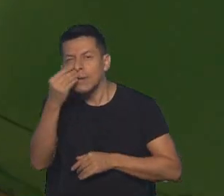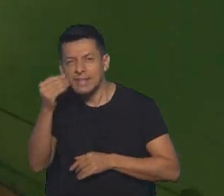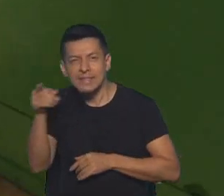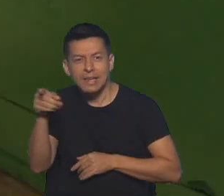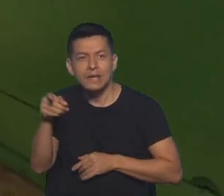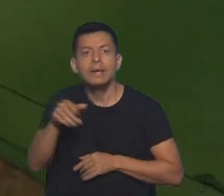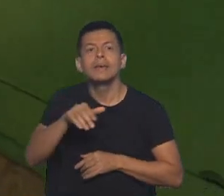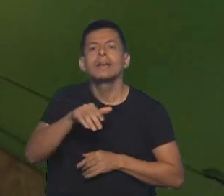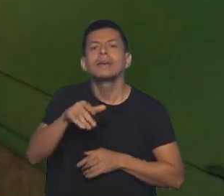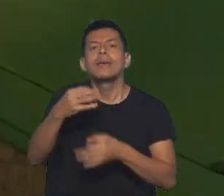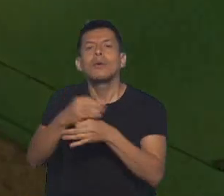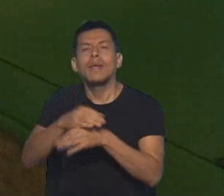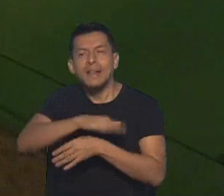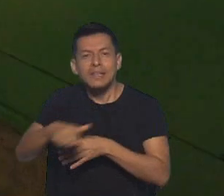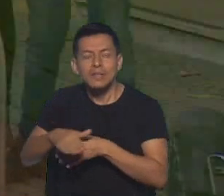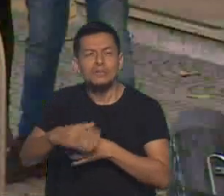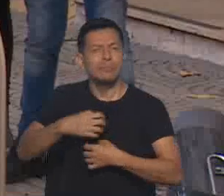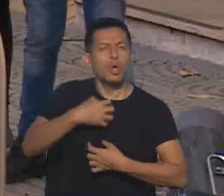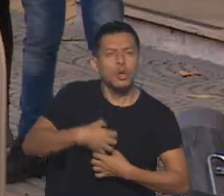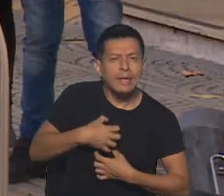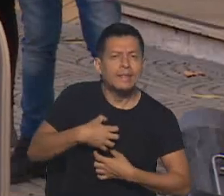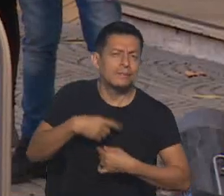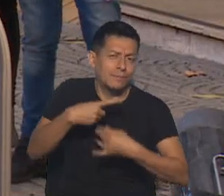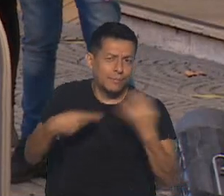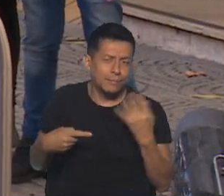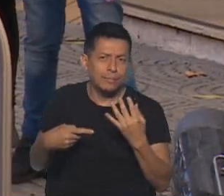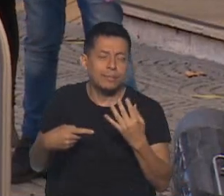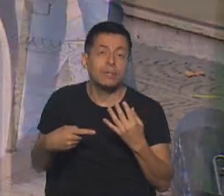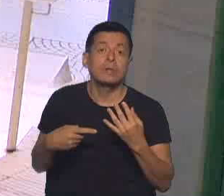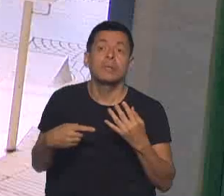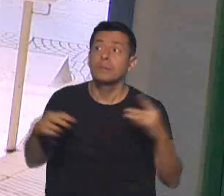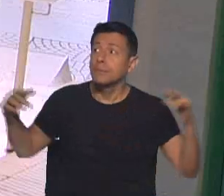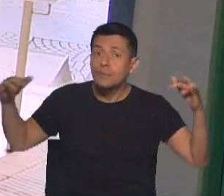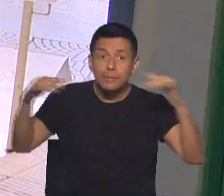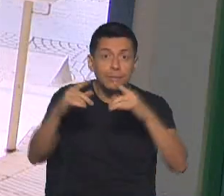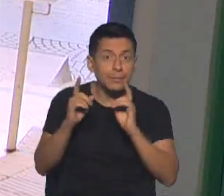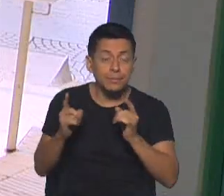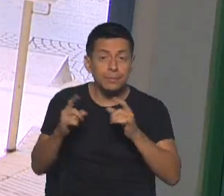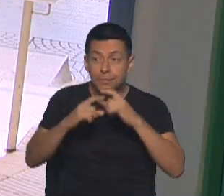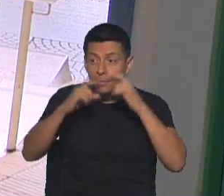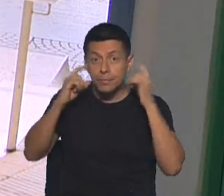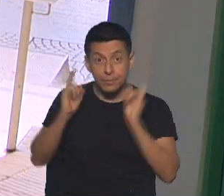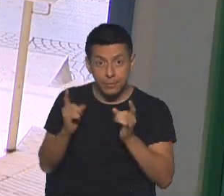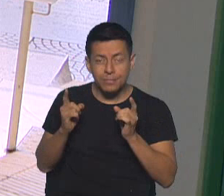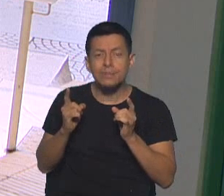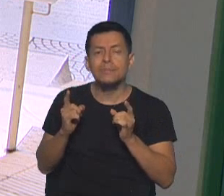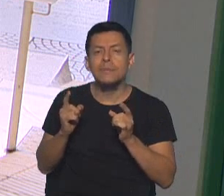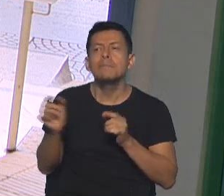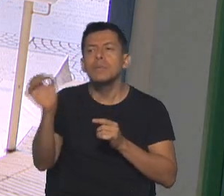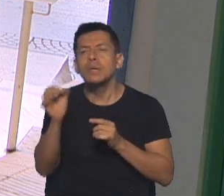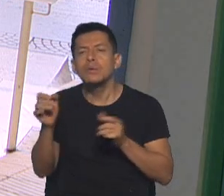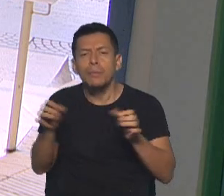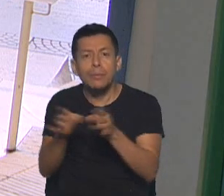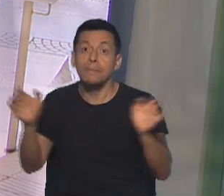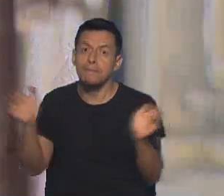escuelas empiezan a tener bronquiolitis. Es decir, son todas medidas que si mantenemos ventilación y mantenemos el uso de tapabocas, vamos a minimizar el